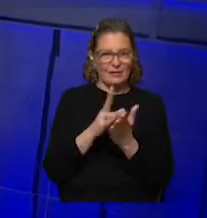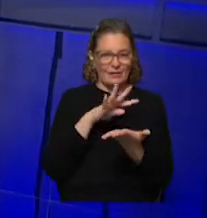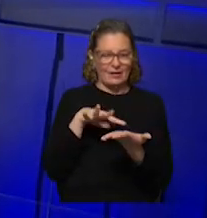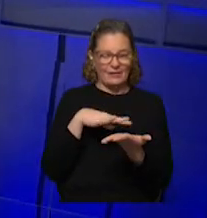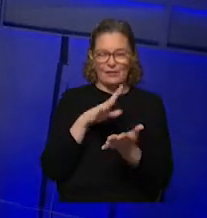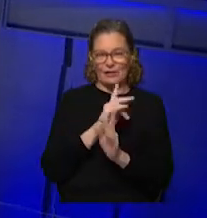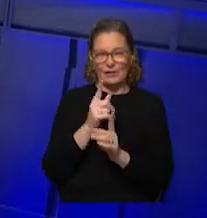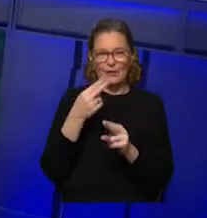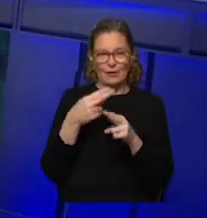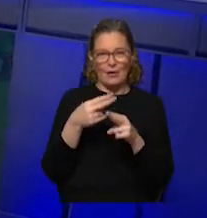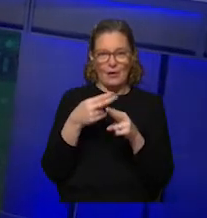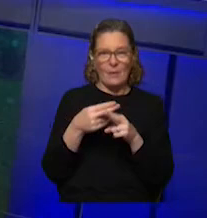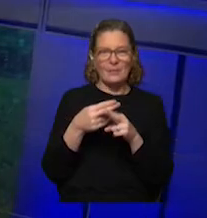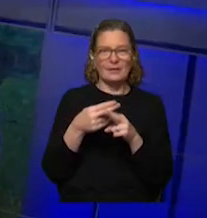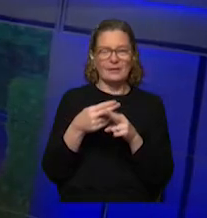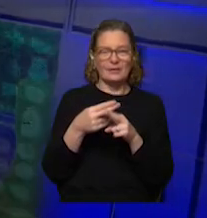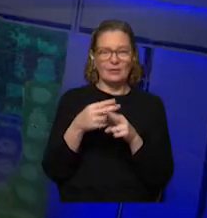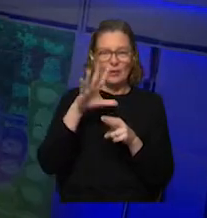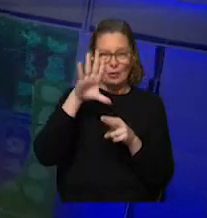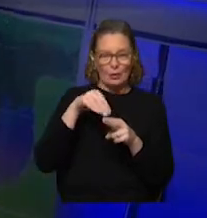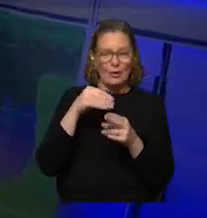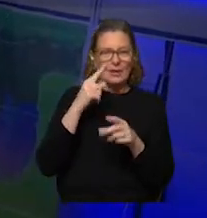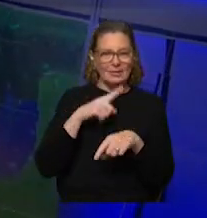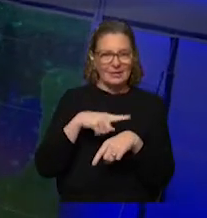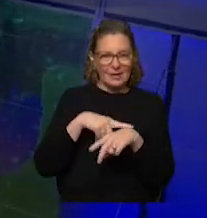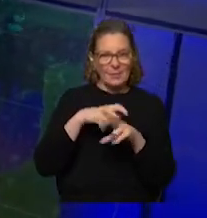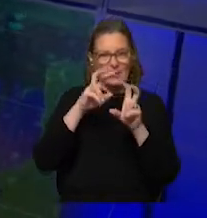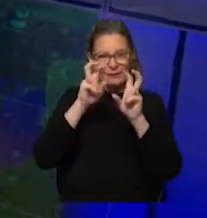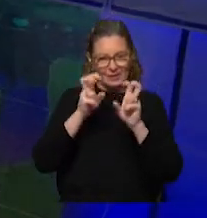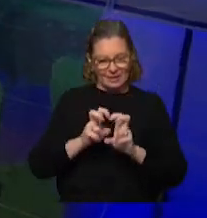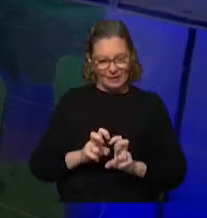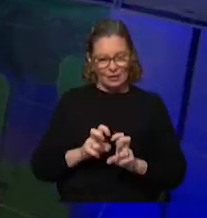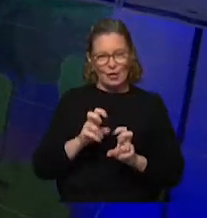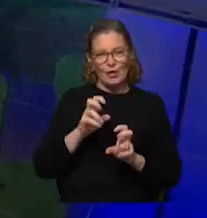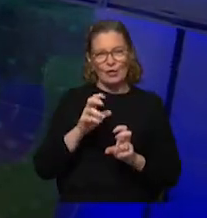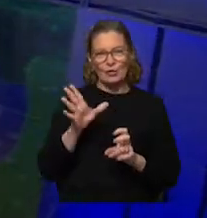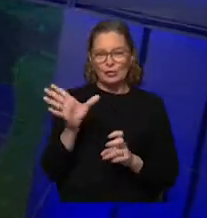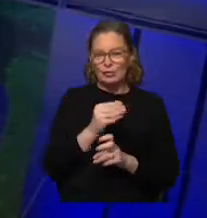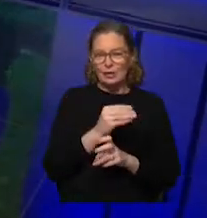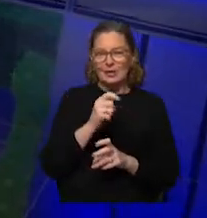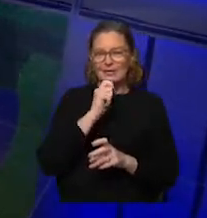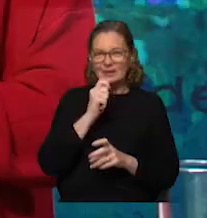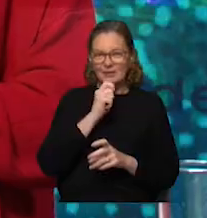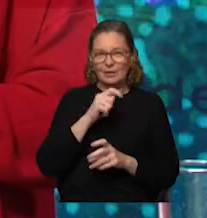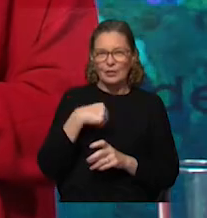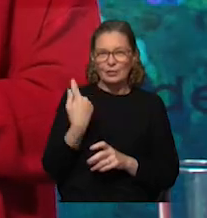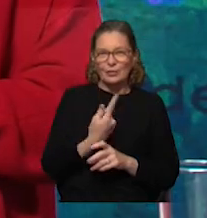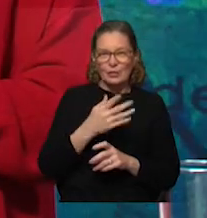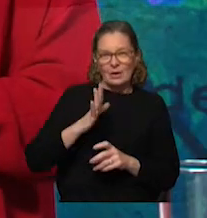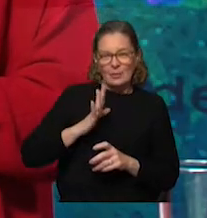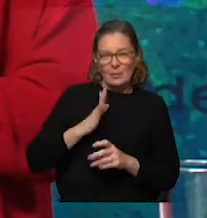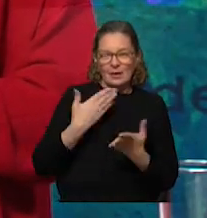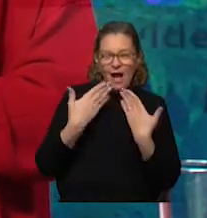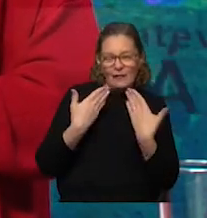con tu nombre con todo el tiempo de la investigación con todas las entrevistas que hiciste con todas las mujeres con las que